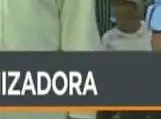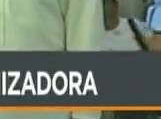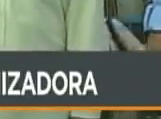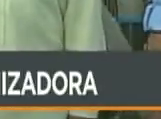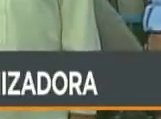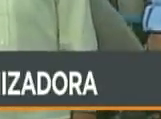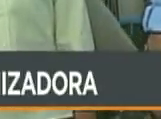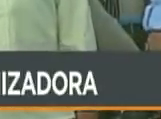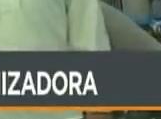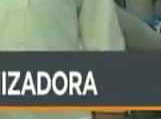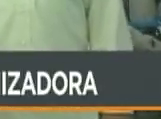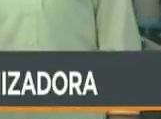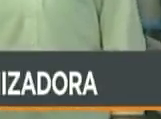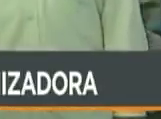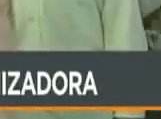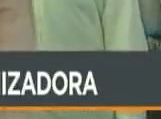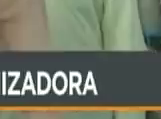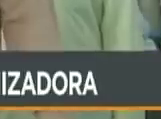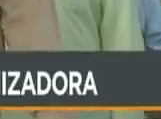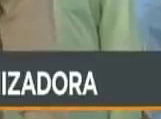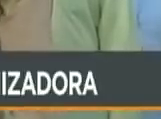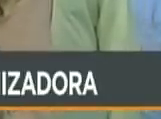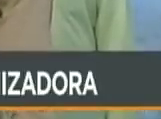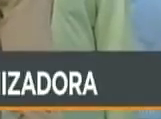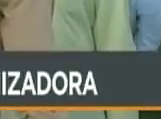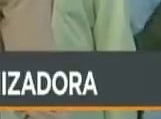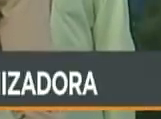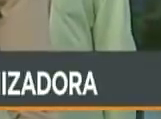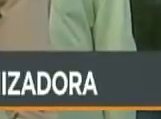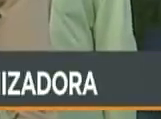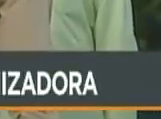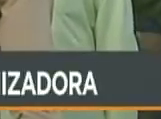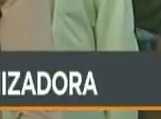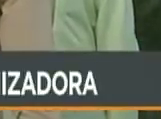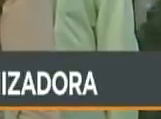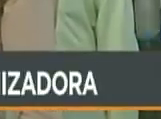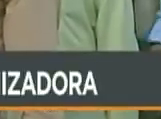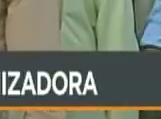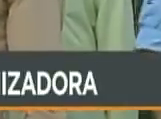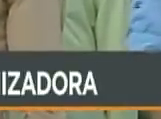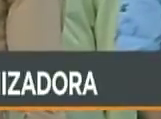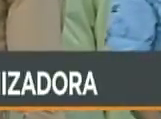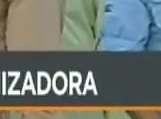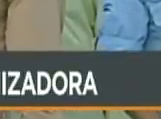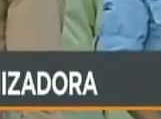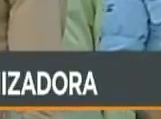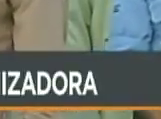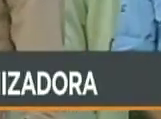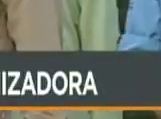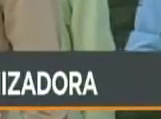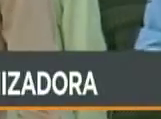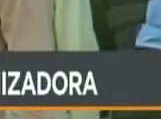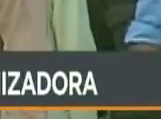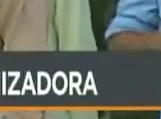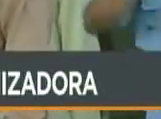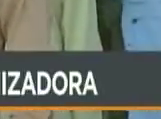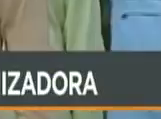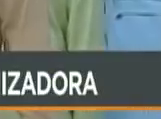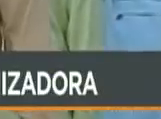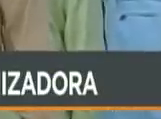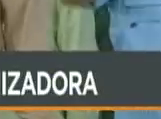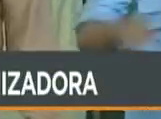más, donde la espuma del río se confunde con el oleaje del mar,